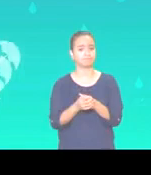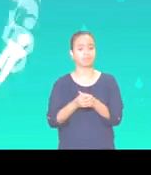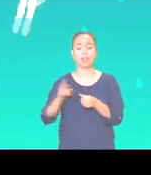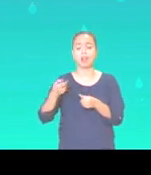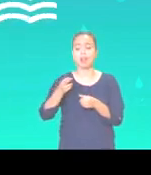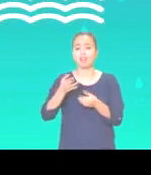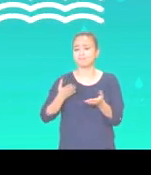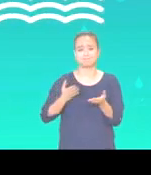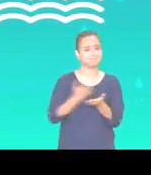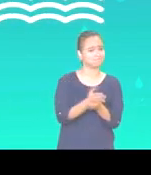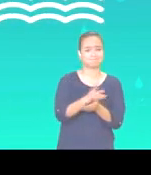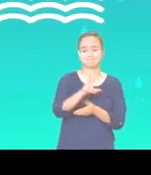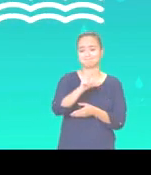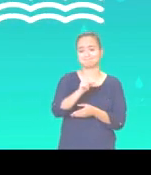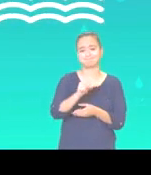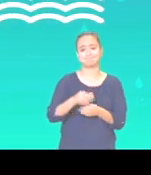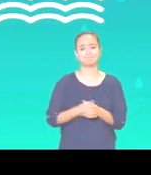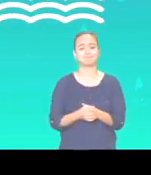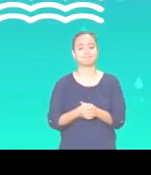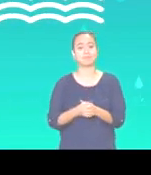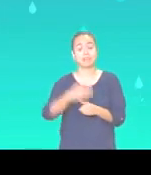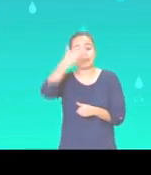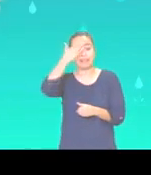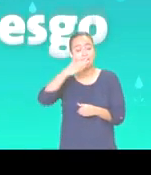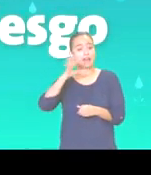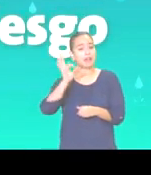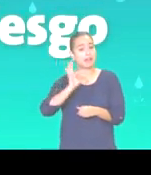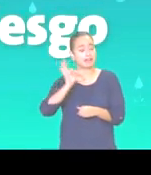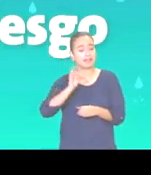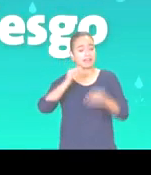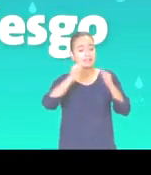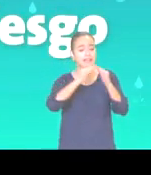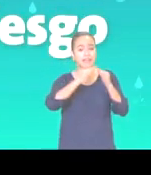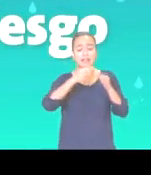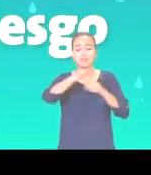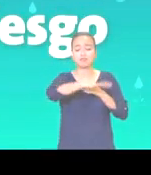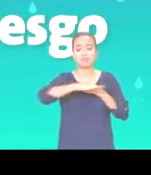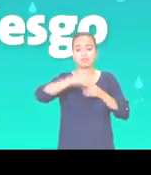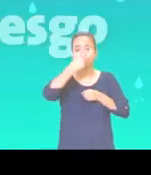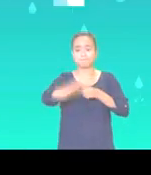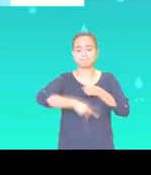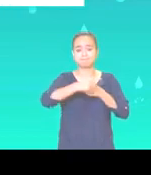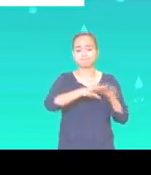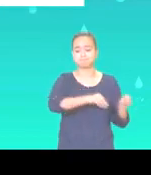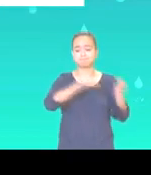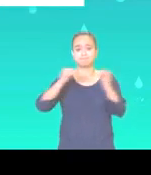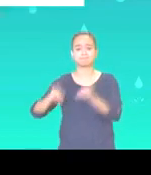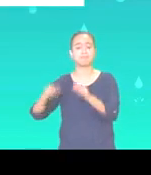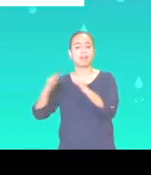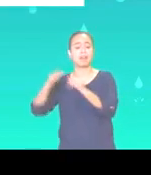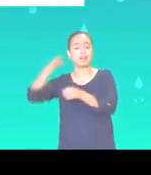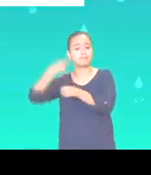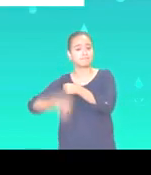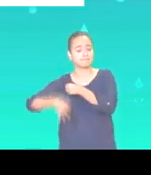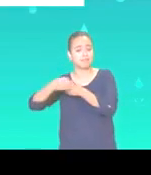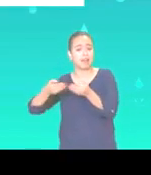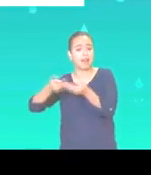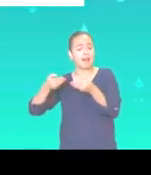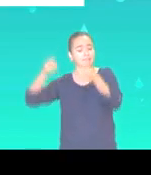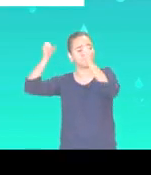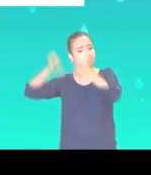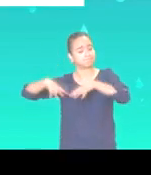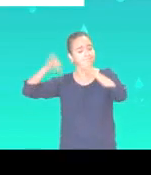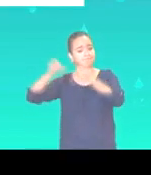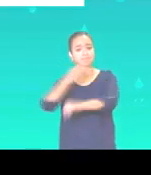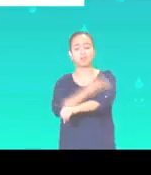No crucemos ríos o arroyos con corriente de agua. Si sabemos que nuestra casa está en zona de riesgo, acudamos a los refugios temporales antes